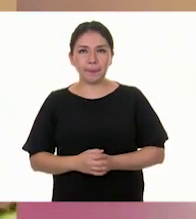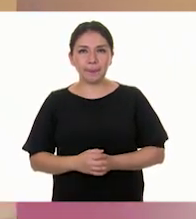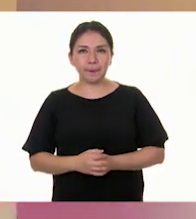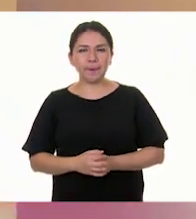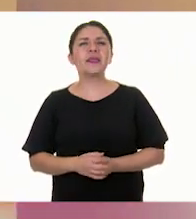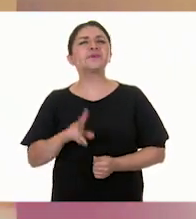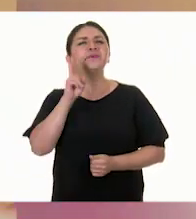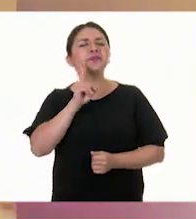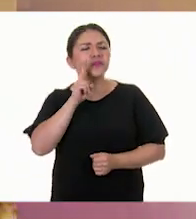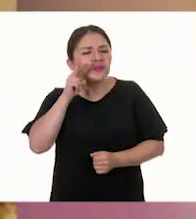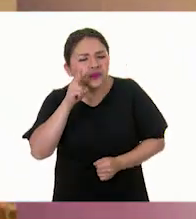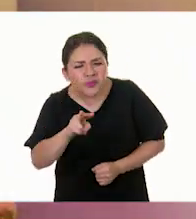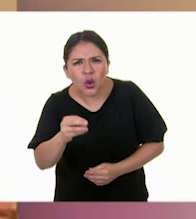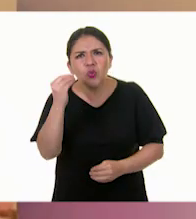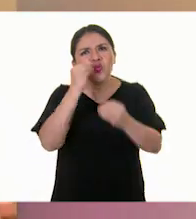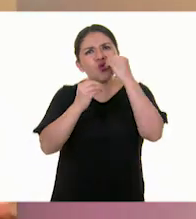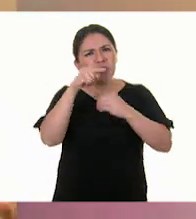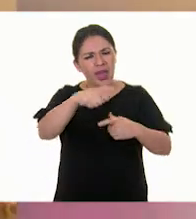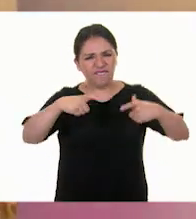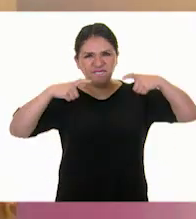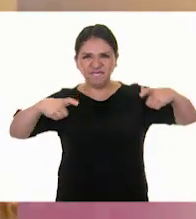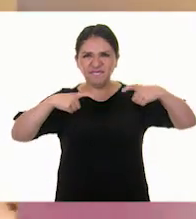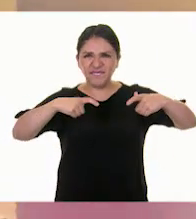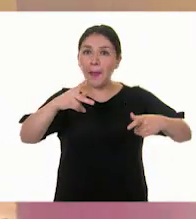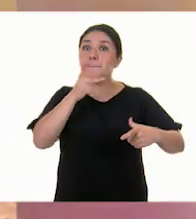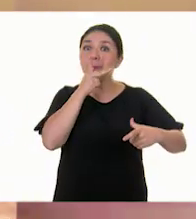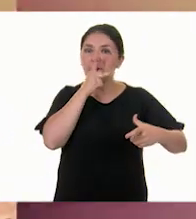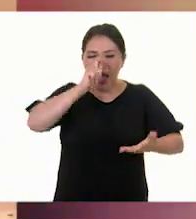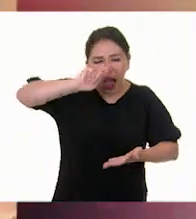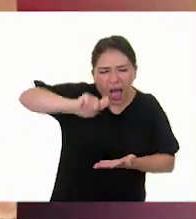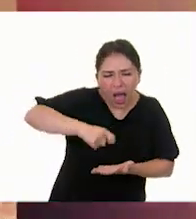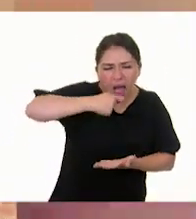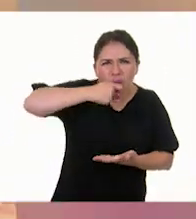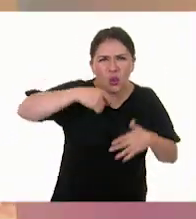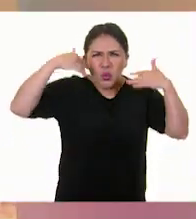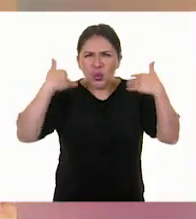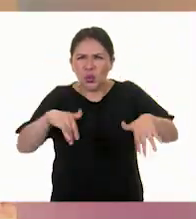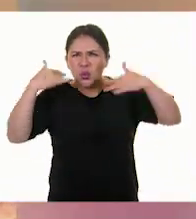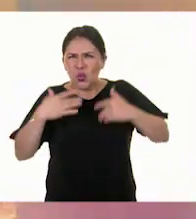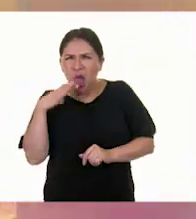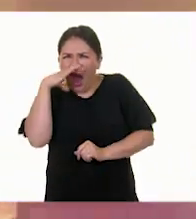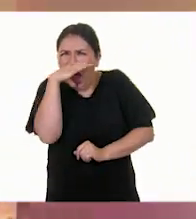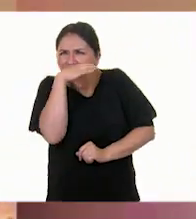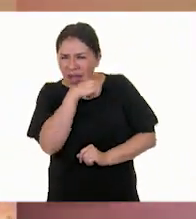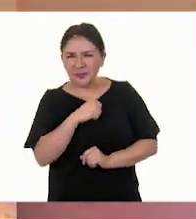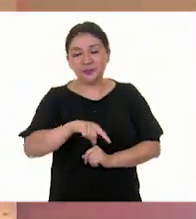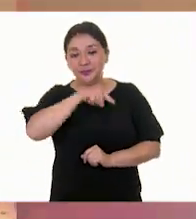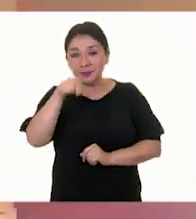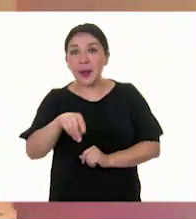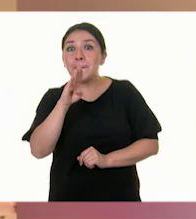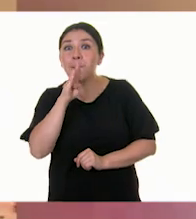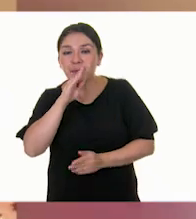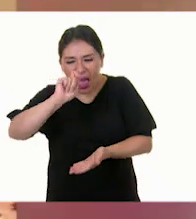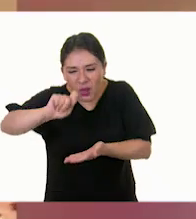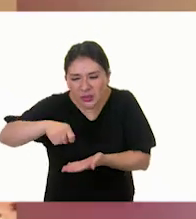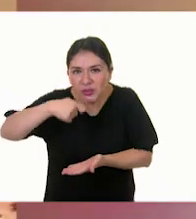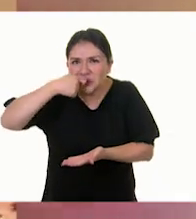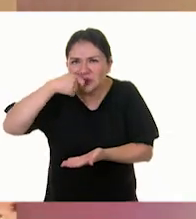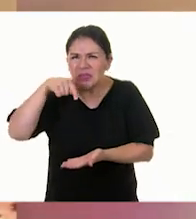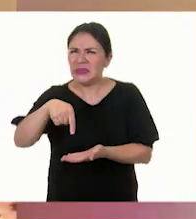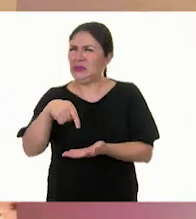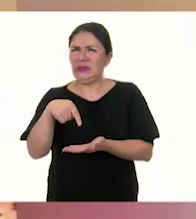Probó la comida de papá oso, estaba muy caliente. Probó la de mamá osa,